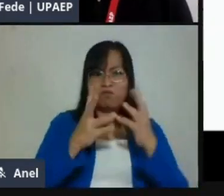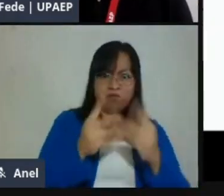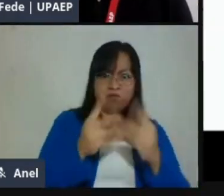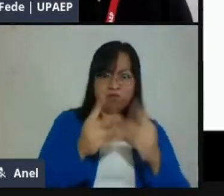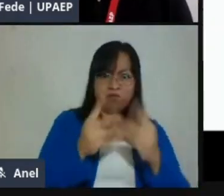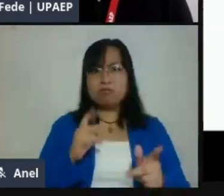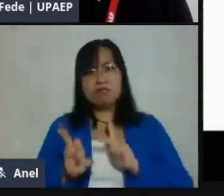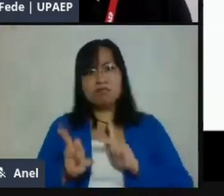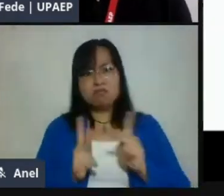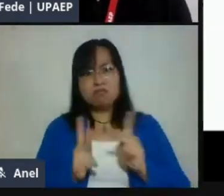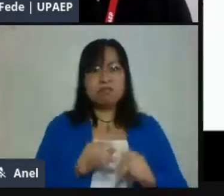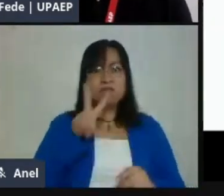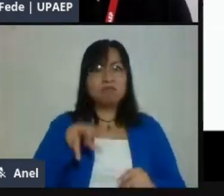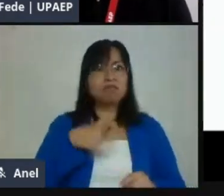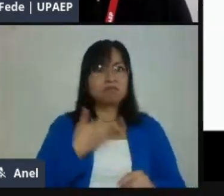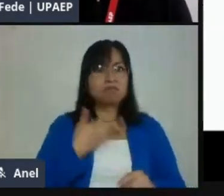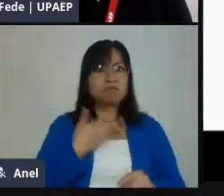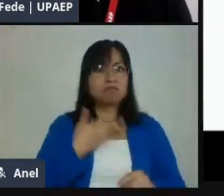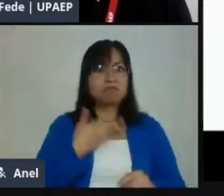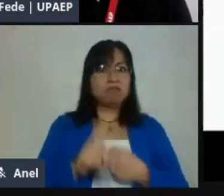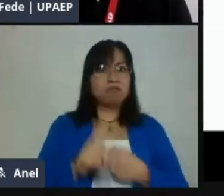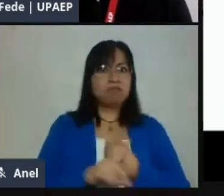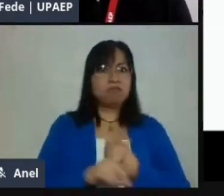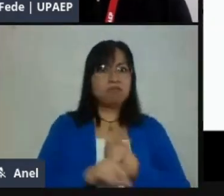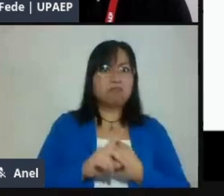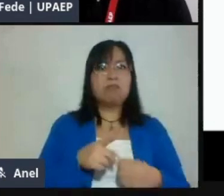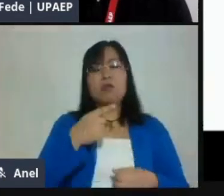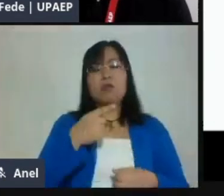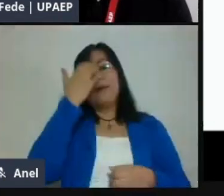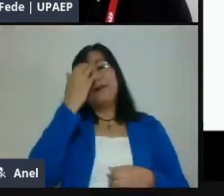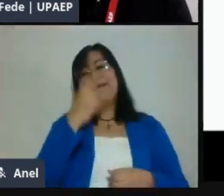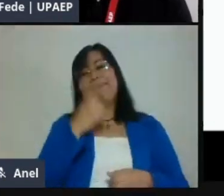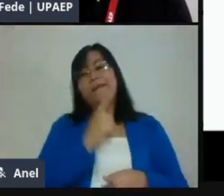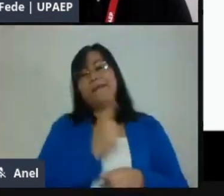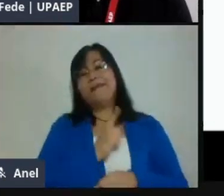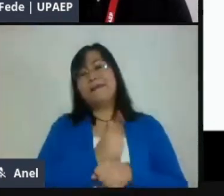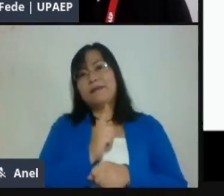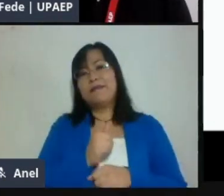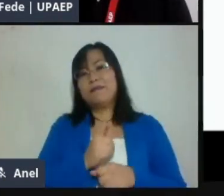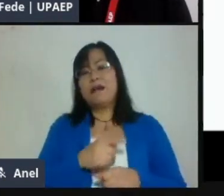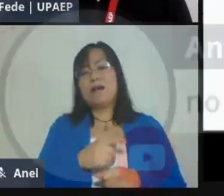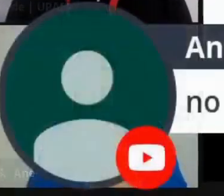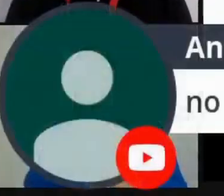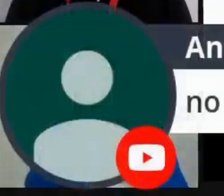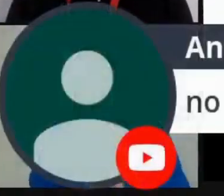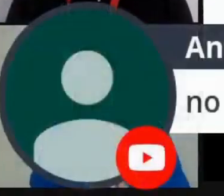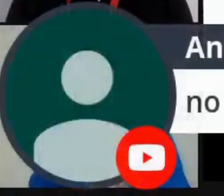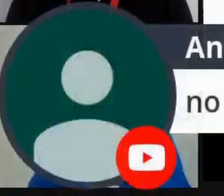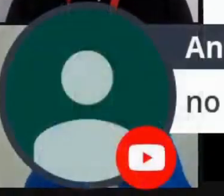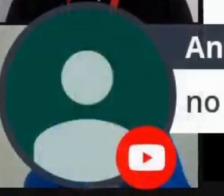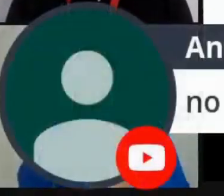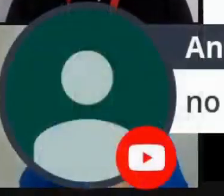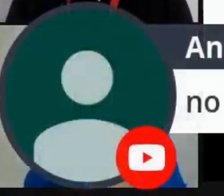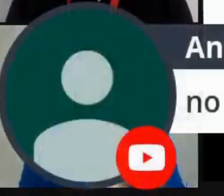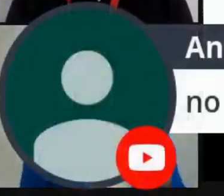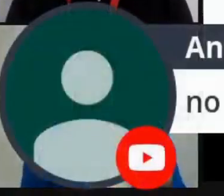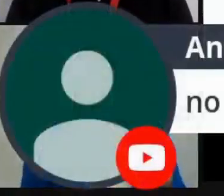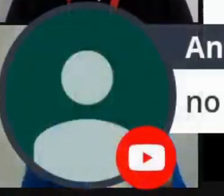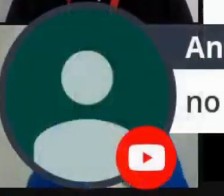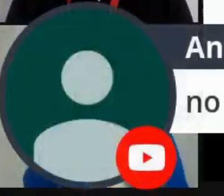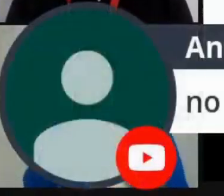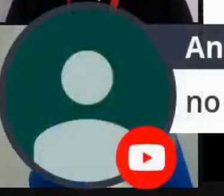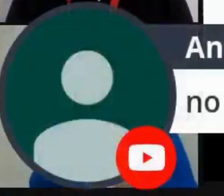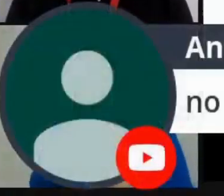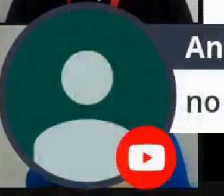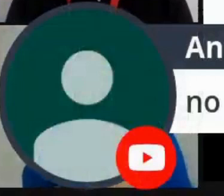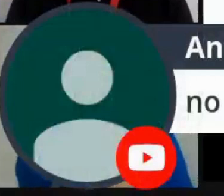cuando tienen que ayudar a sus hijos en casa. Y en una primera instancia, Nay nos va a